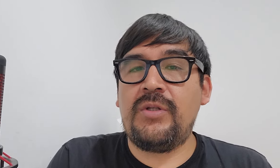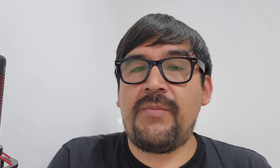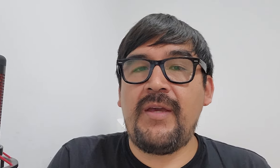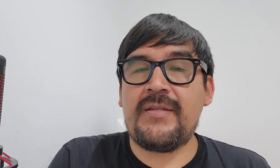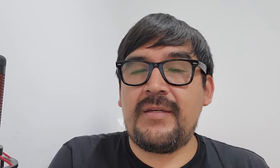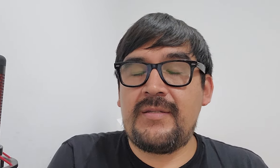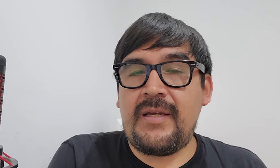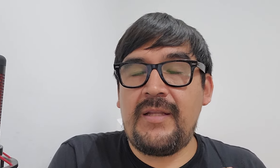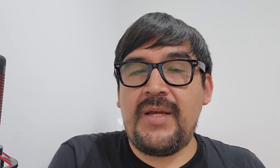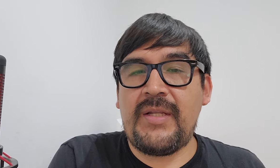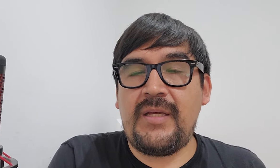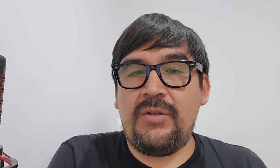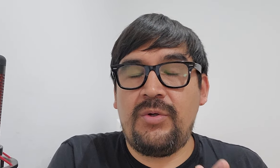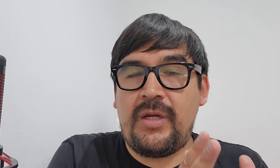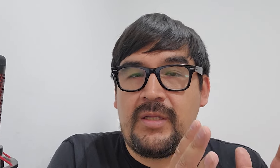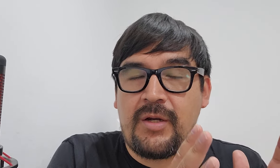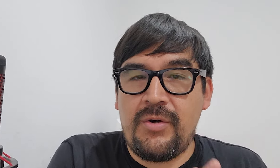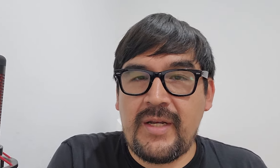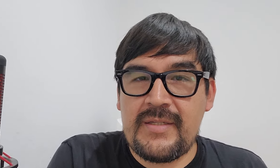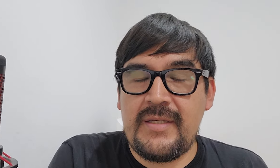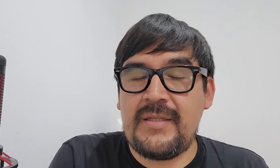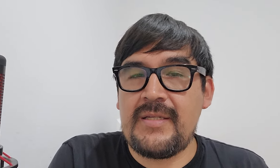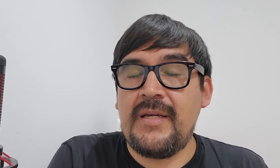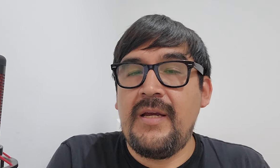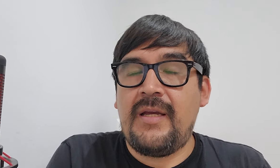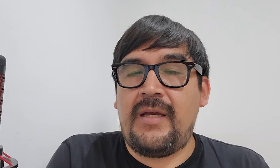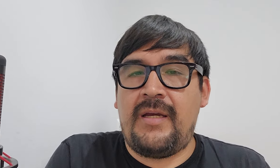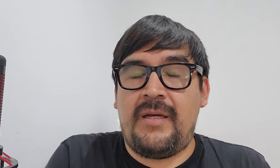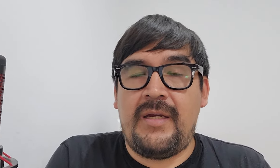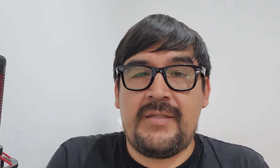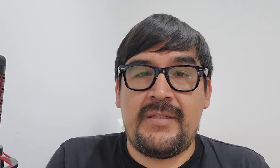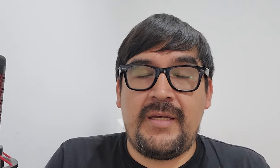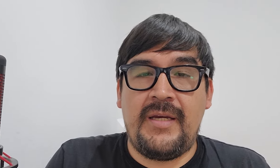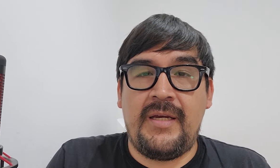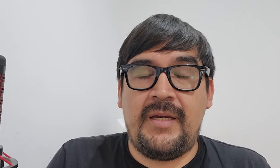nota. Todavía se está debatiendo entre congresistas